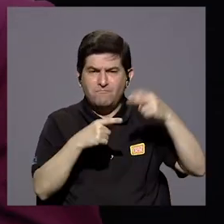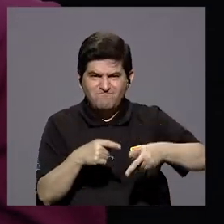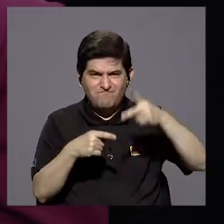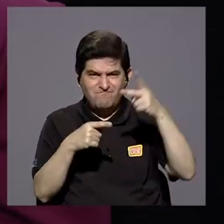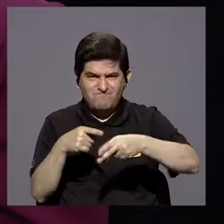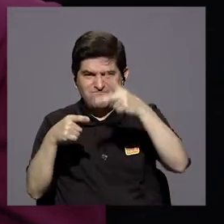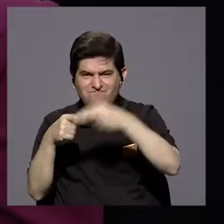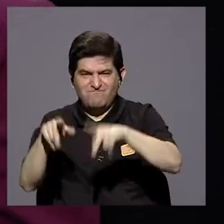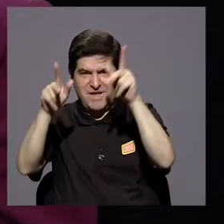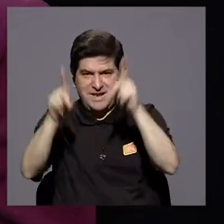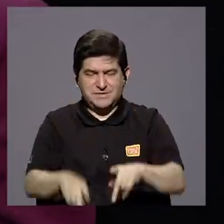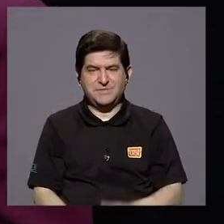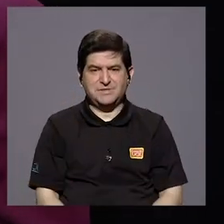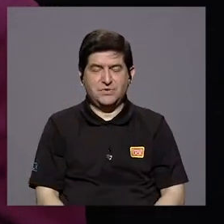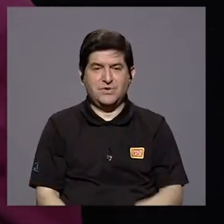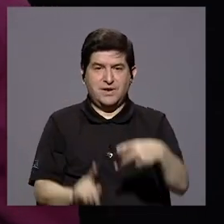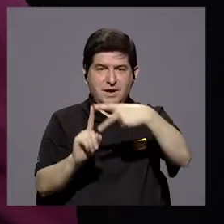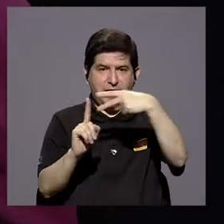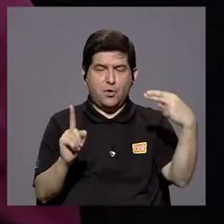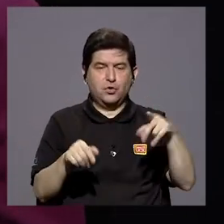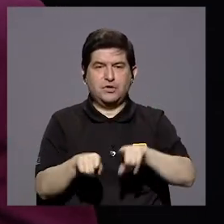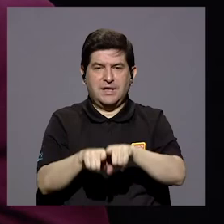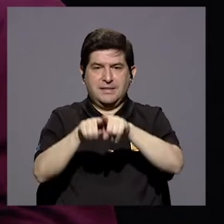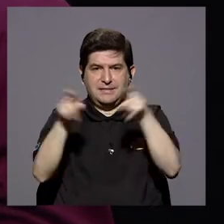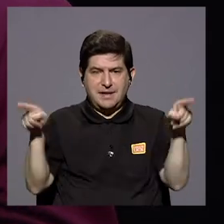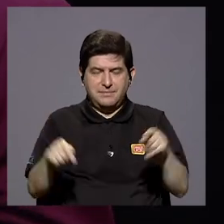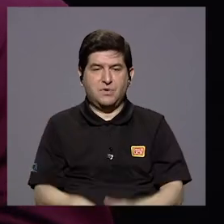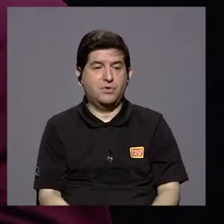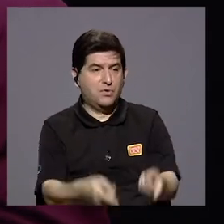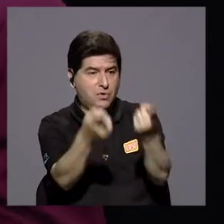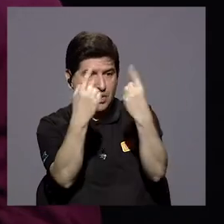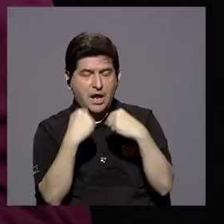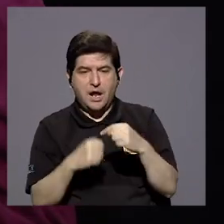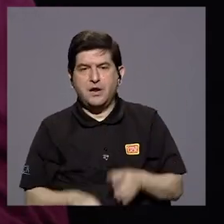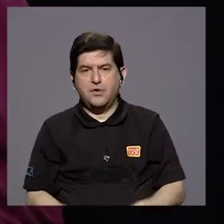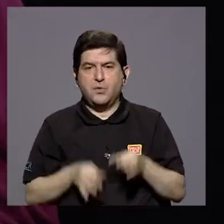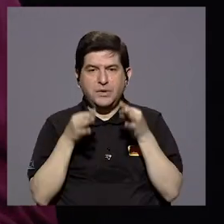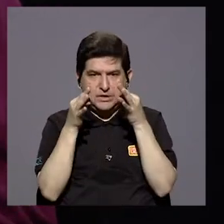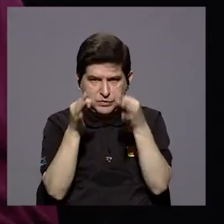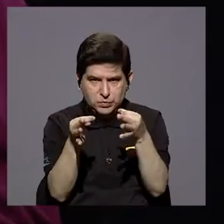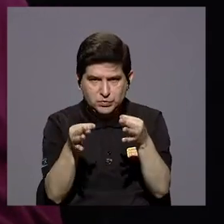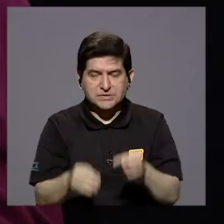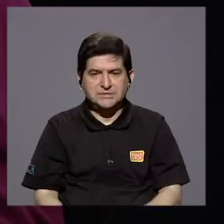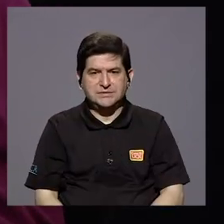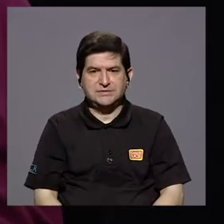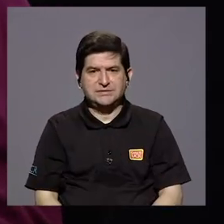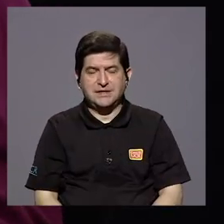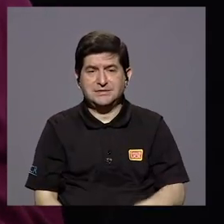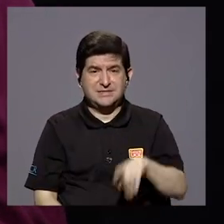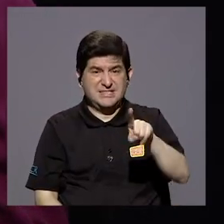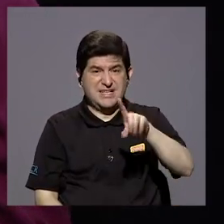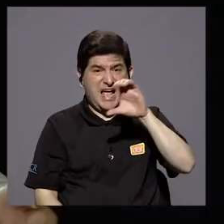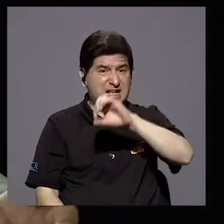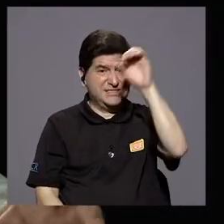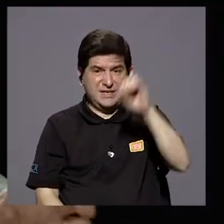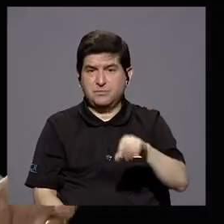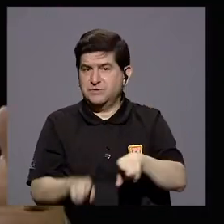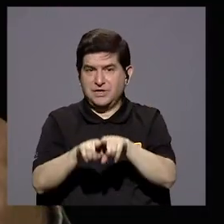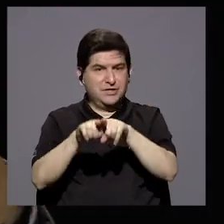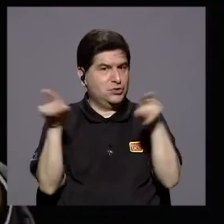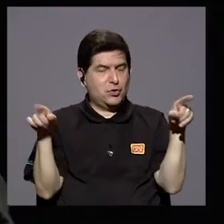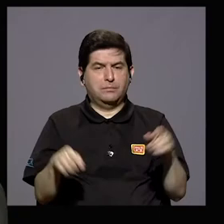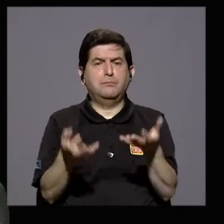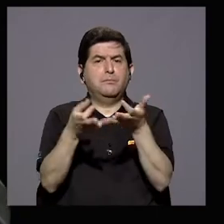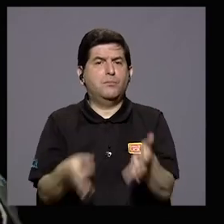a las personas, porque los hoteles tampoco, al no venir turismo, tampoco están 100%. Vea que es